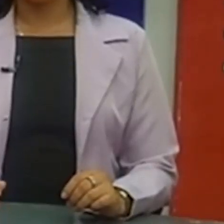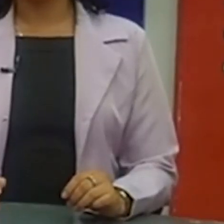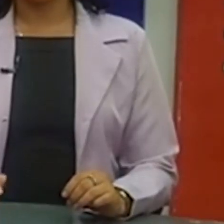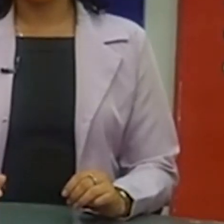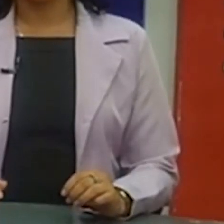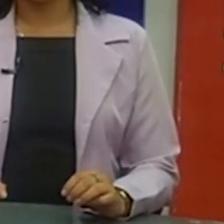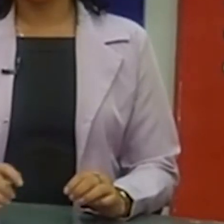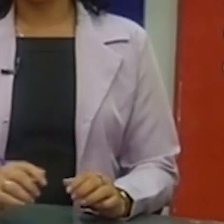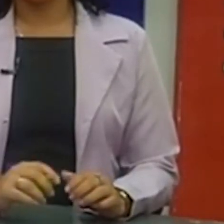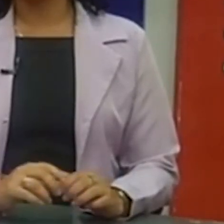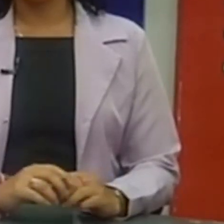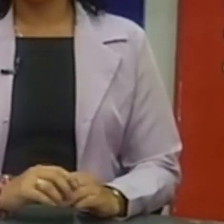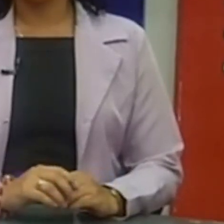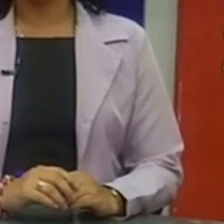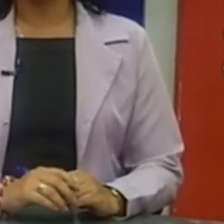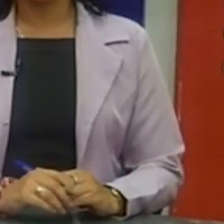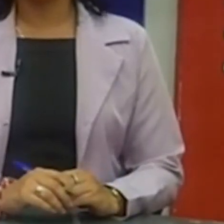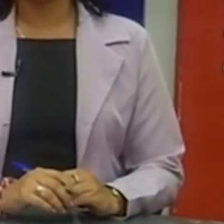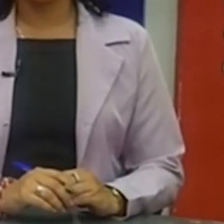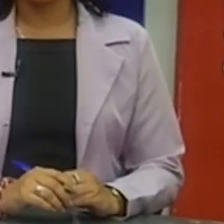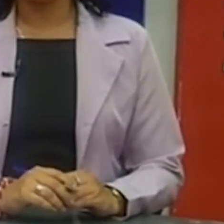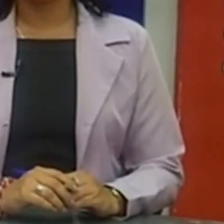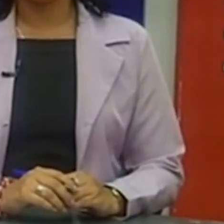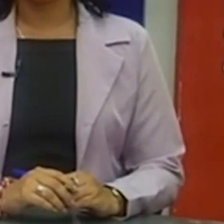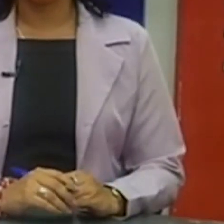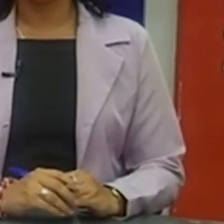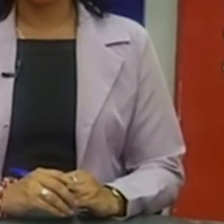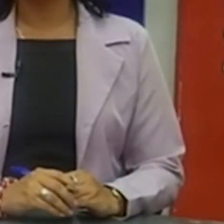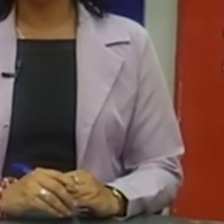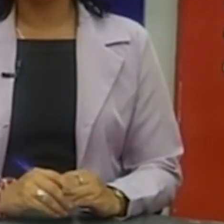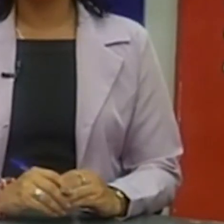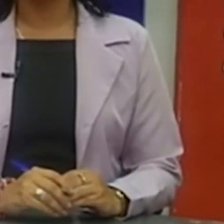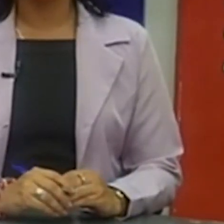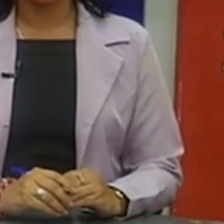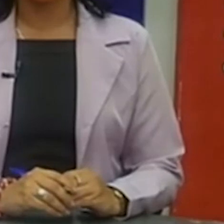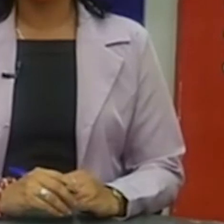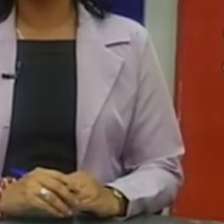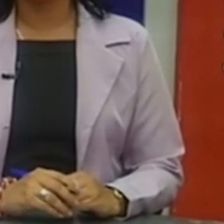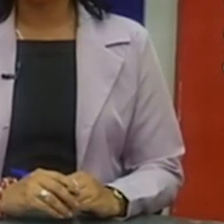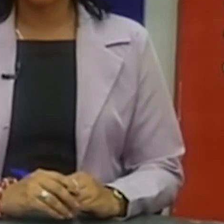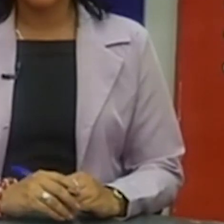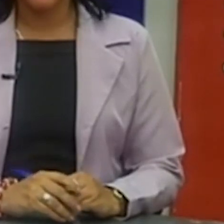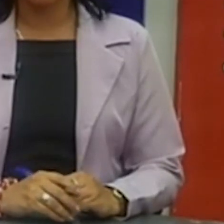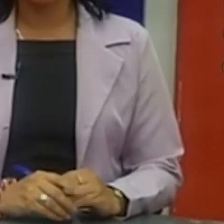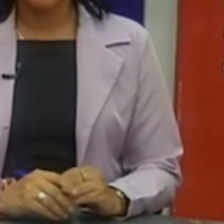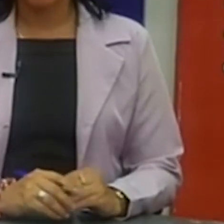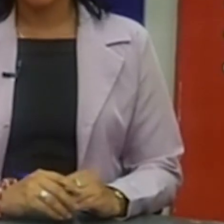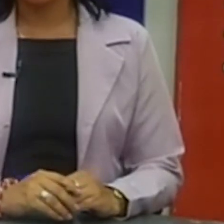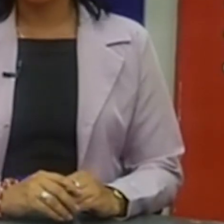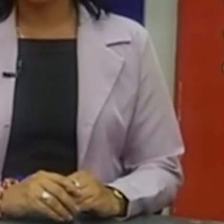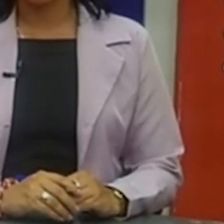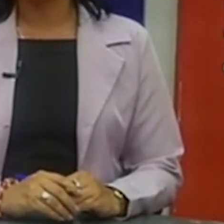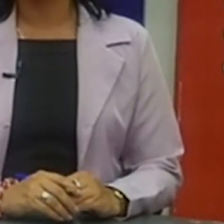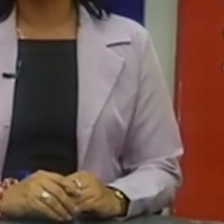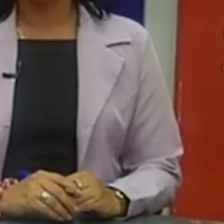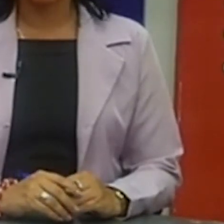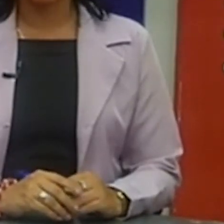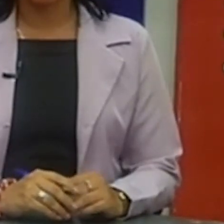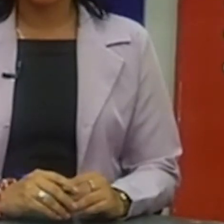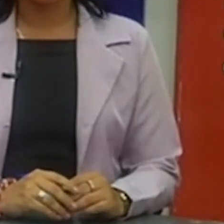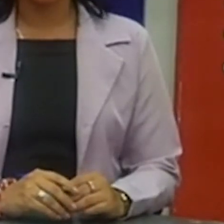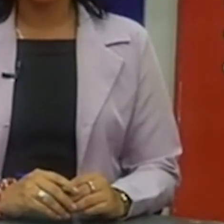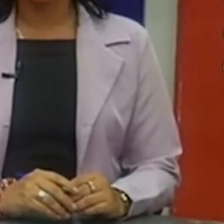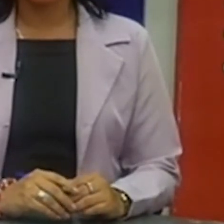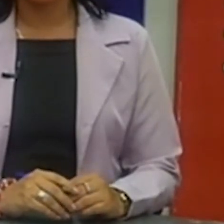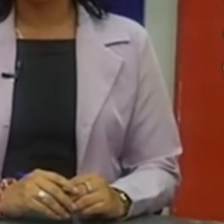Continuamos con más y nuestro equipo de prensa conversó con ciudadanos que se desplazan desde los barrios más alejados para poder